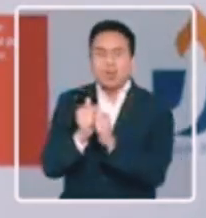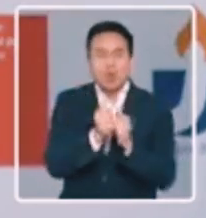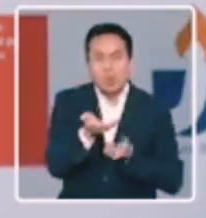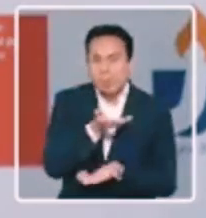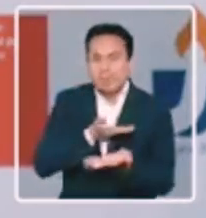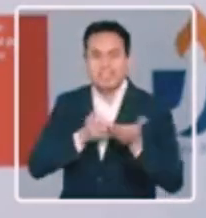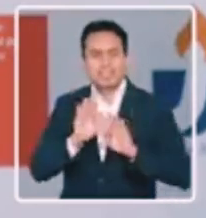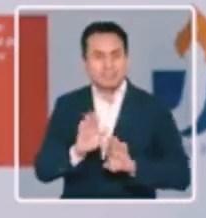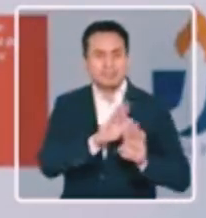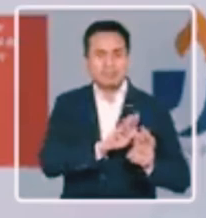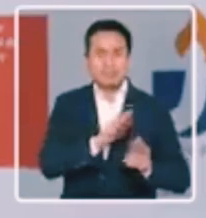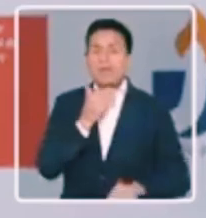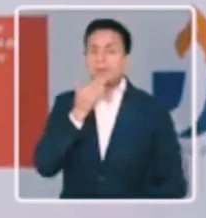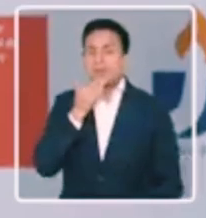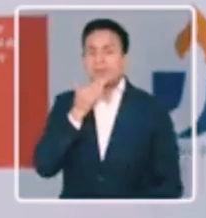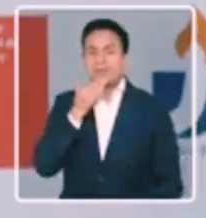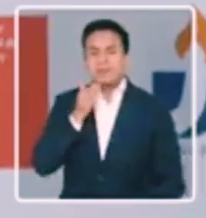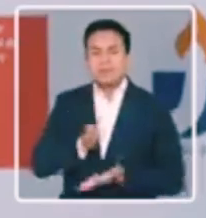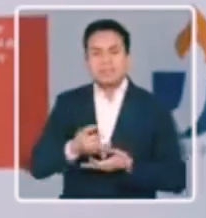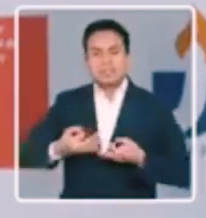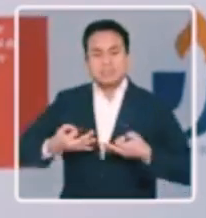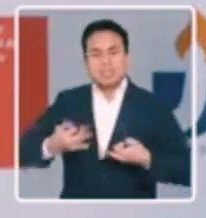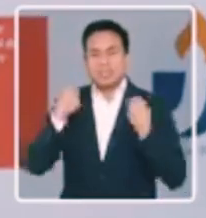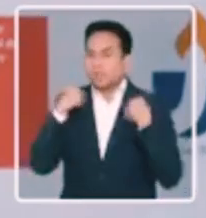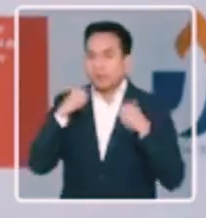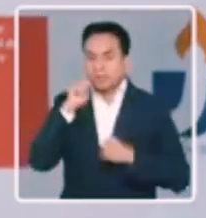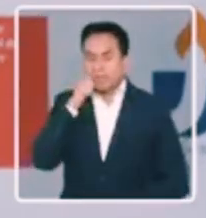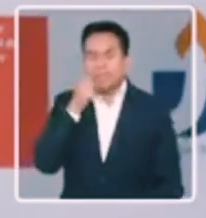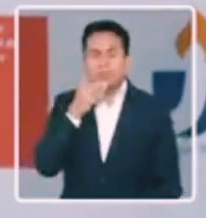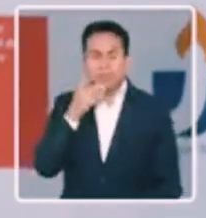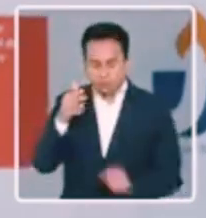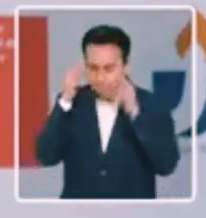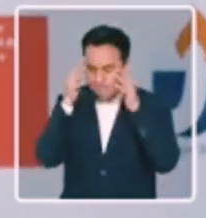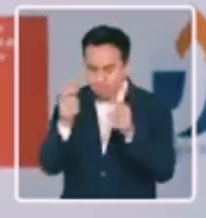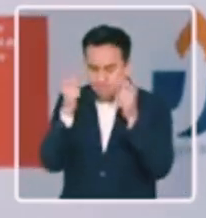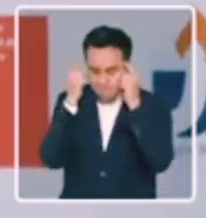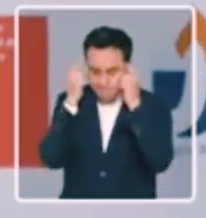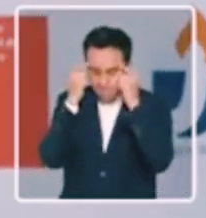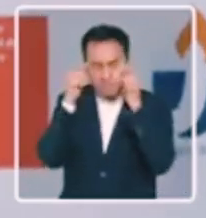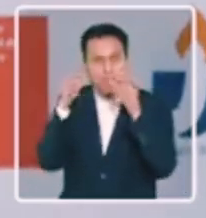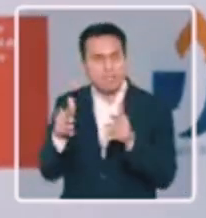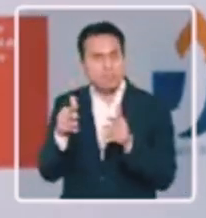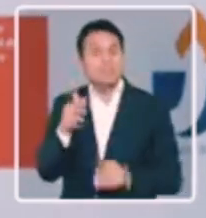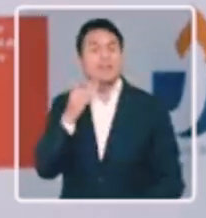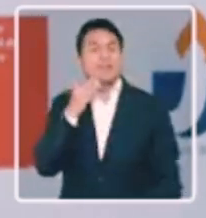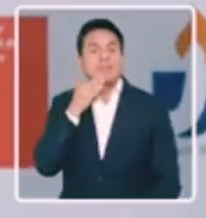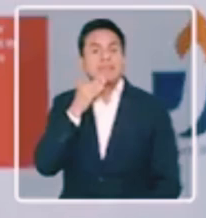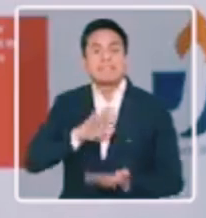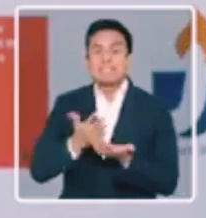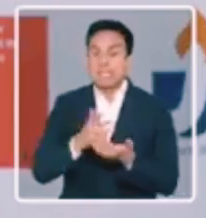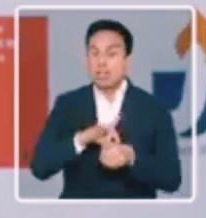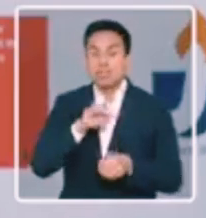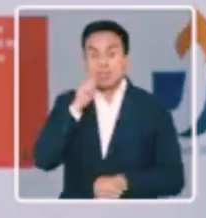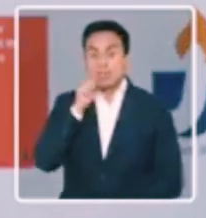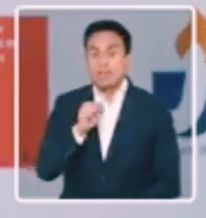el deporte también es disciplina el deporte también es concentración el deporte también es